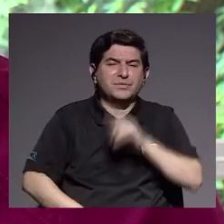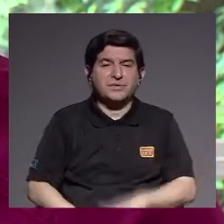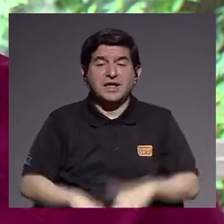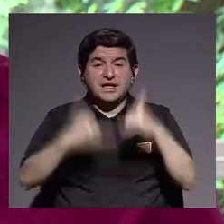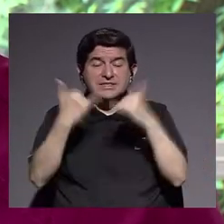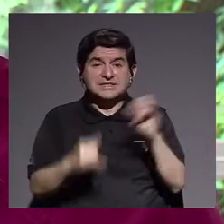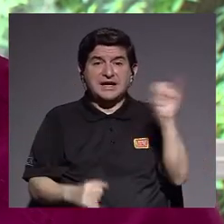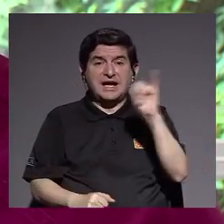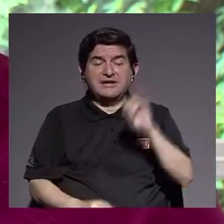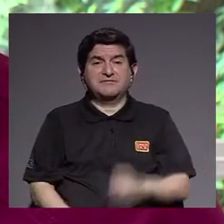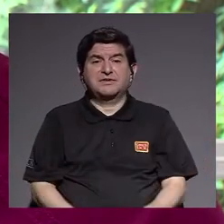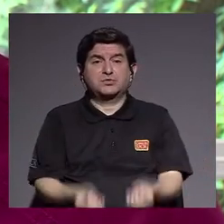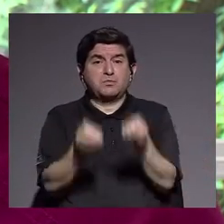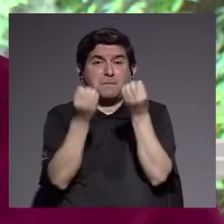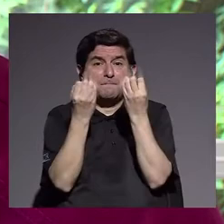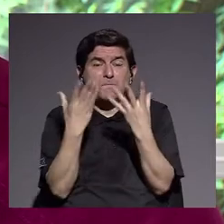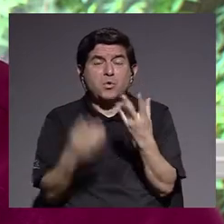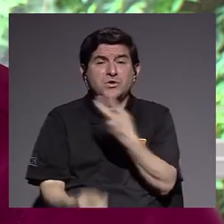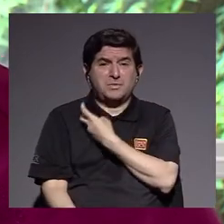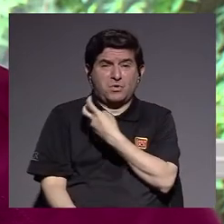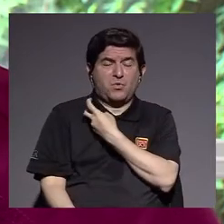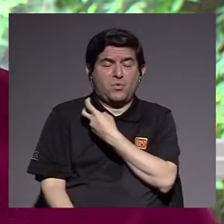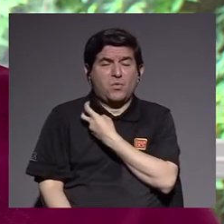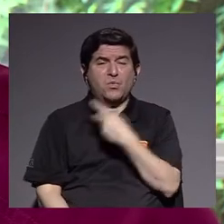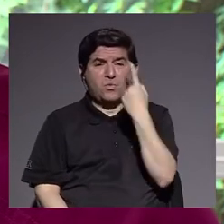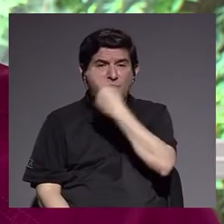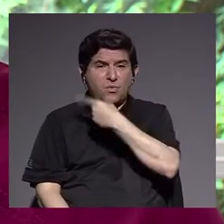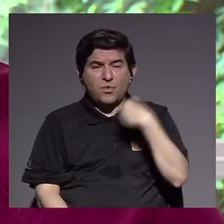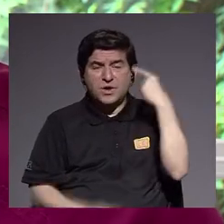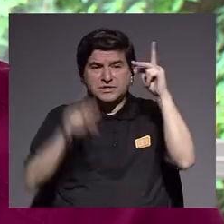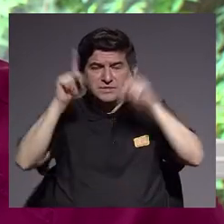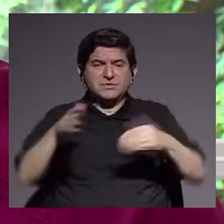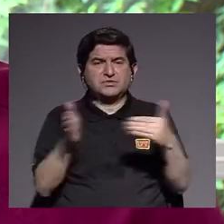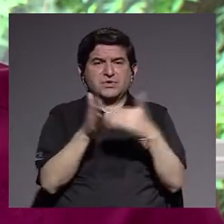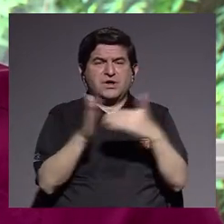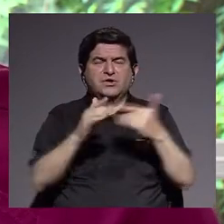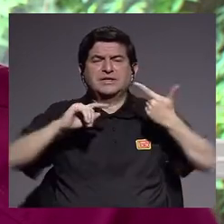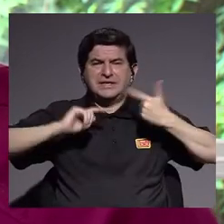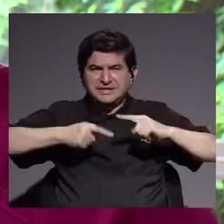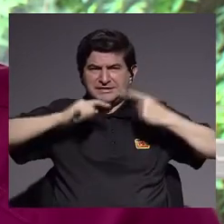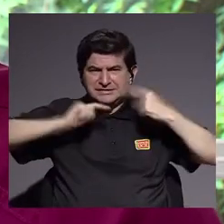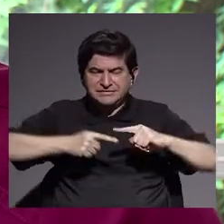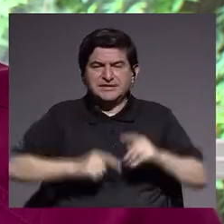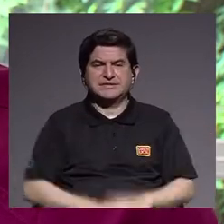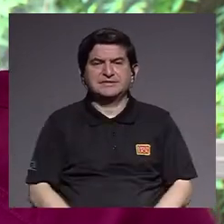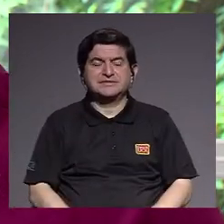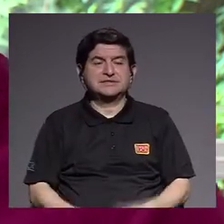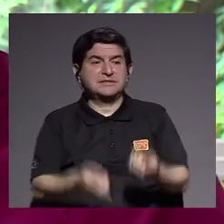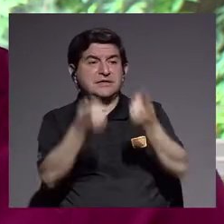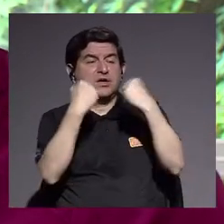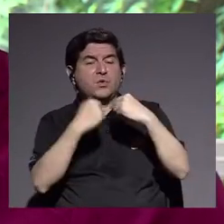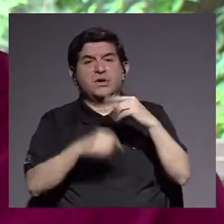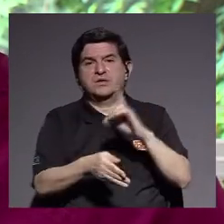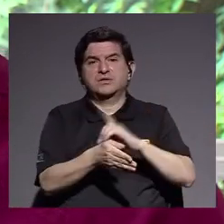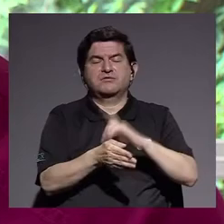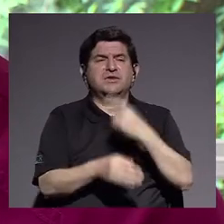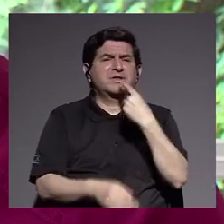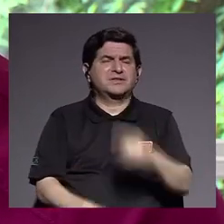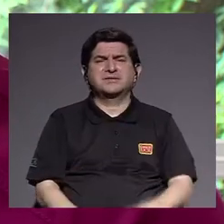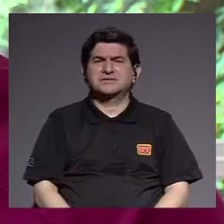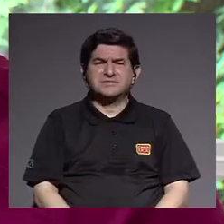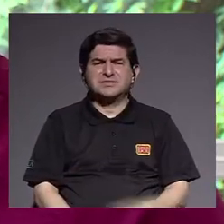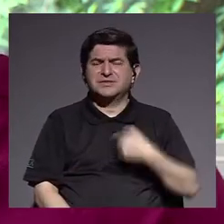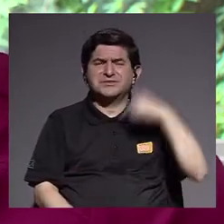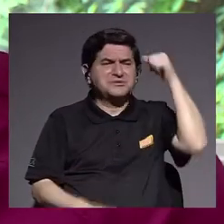silenciosa ya cuando la infección ha cargado mucho los huesos de la boca es cuando el paciente vuelve sentir un dolor y es cuando viene a la consulta porque